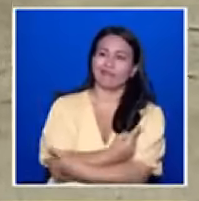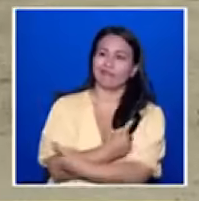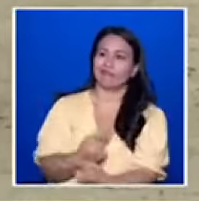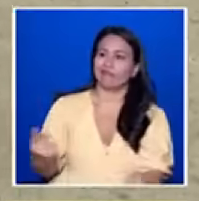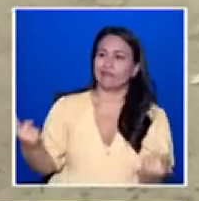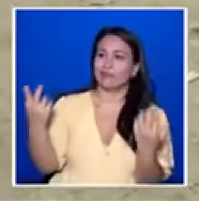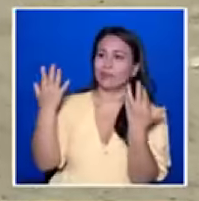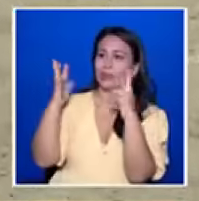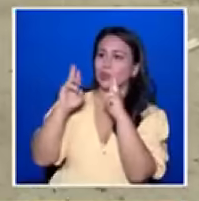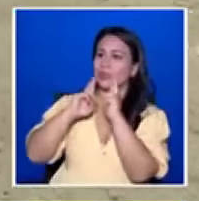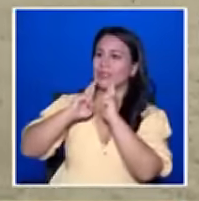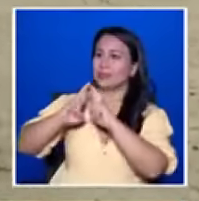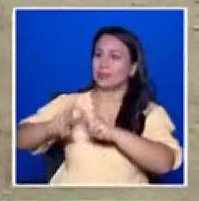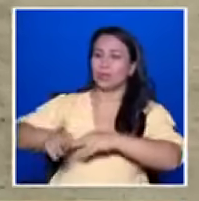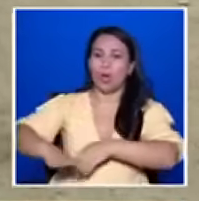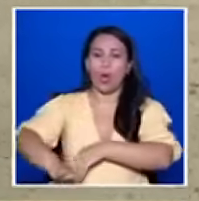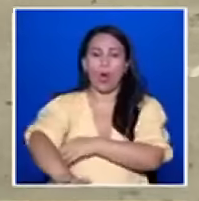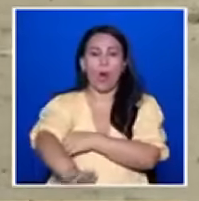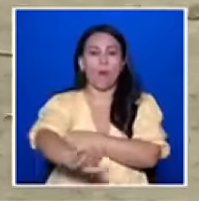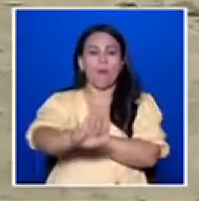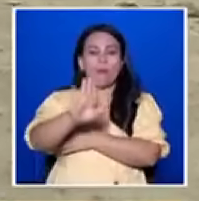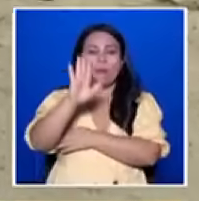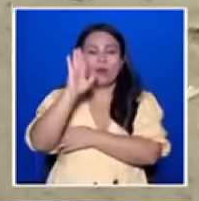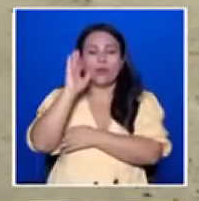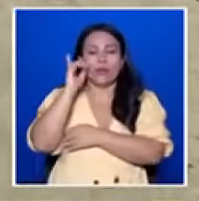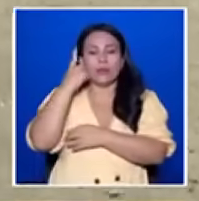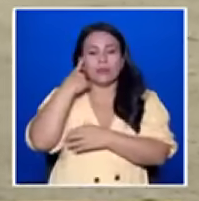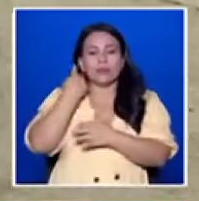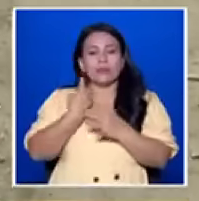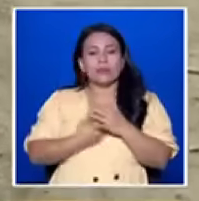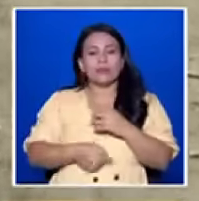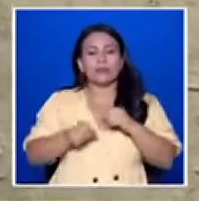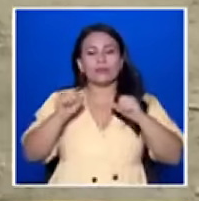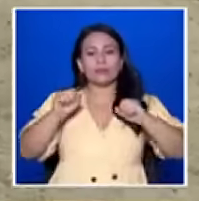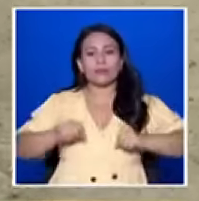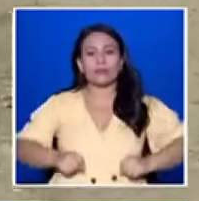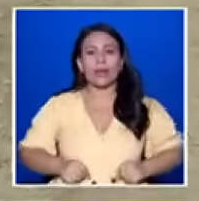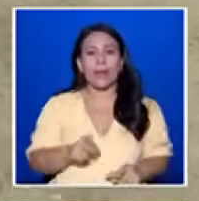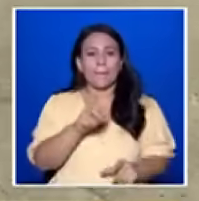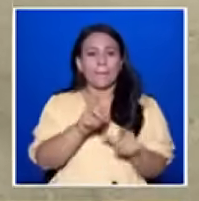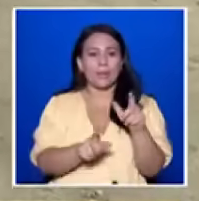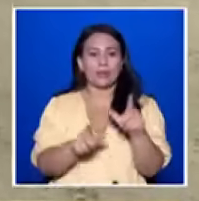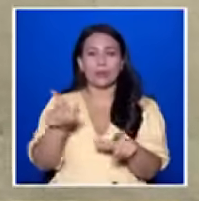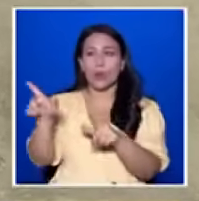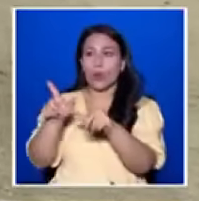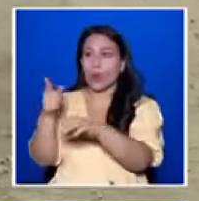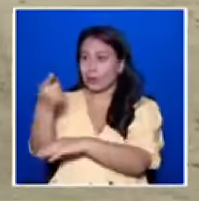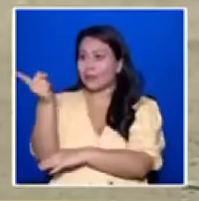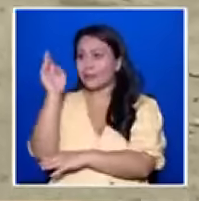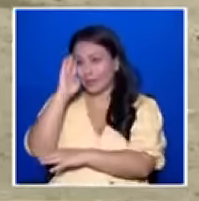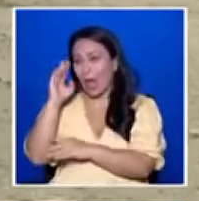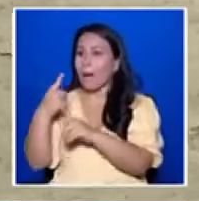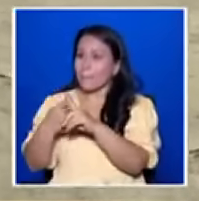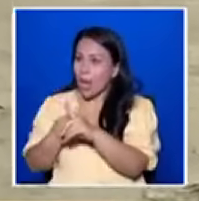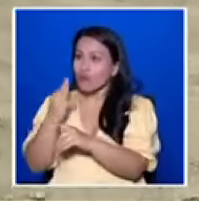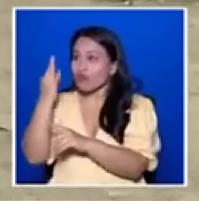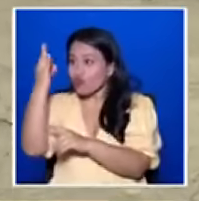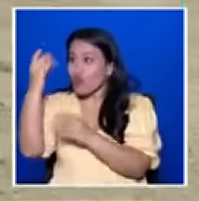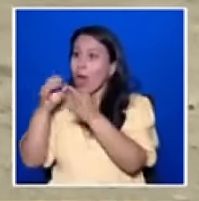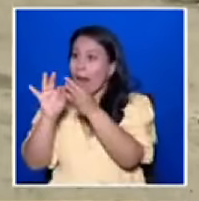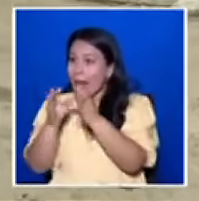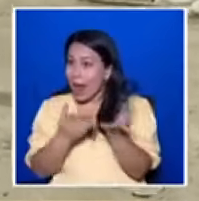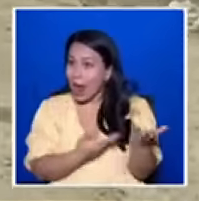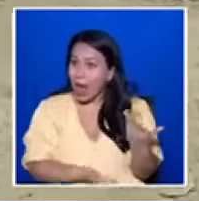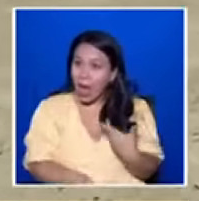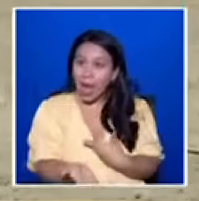habido respuesta, no ha habido ni siquiera el compromiso para que de repente las personas de este lugar sepan que, bueno, en tal mes vamos a